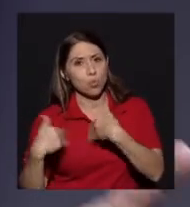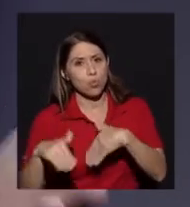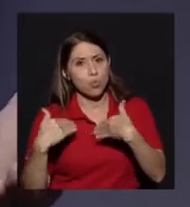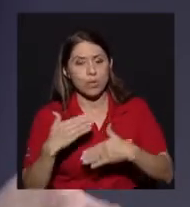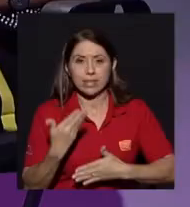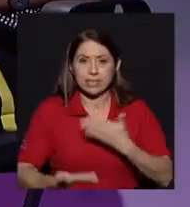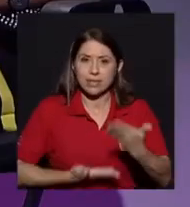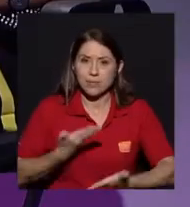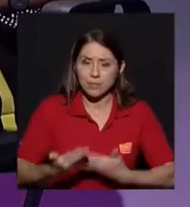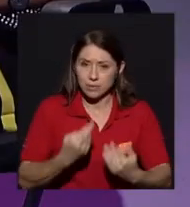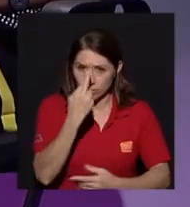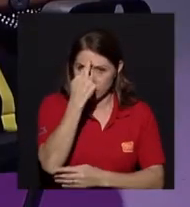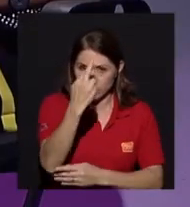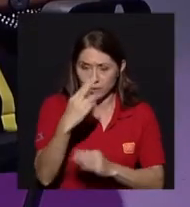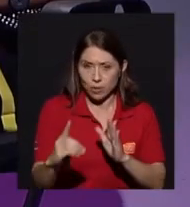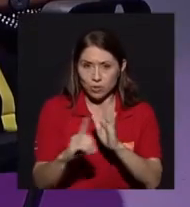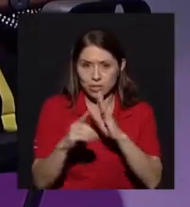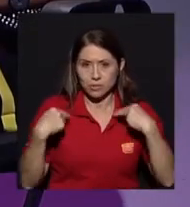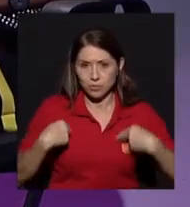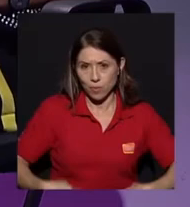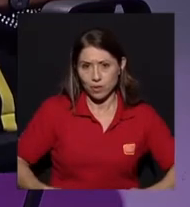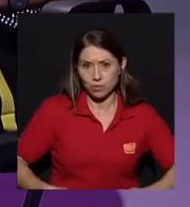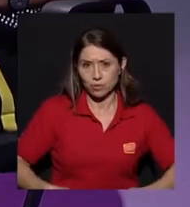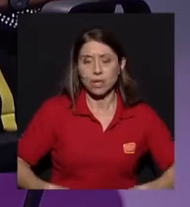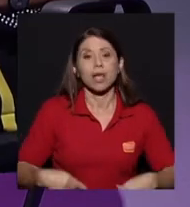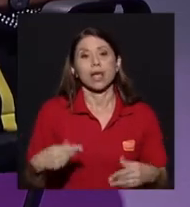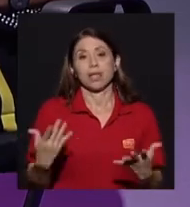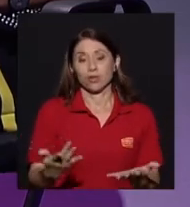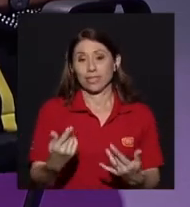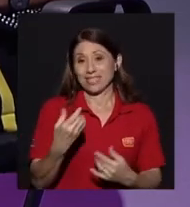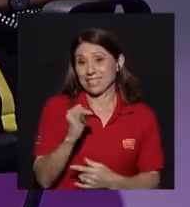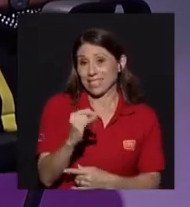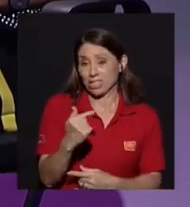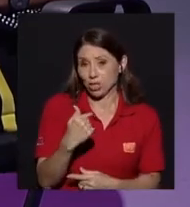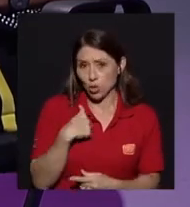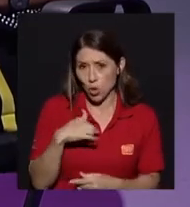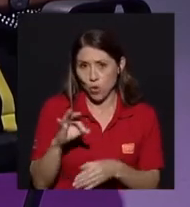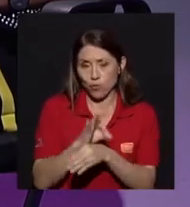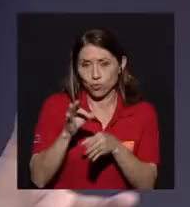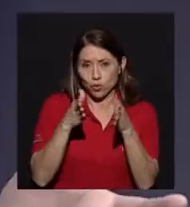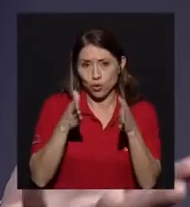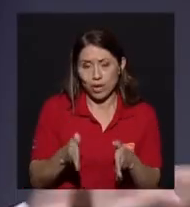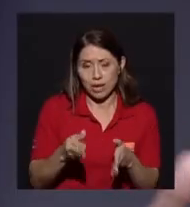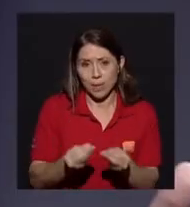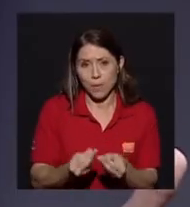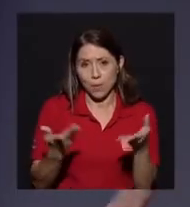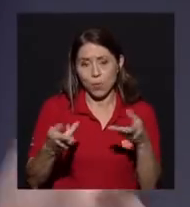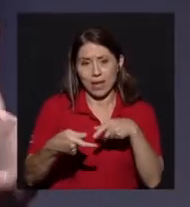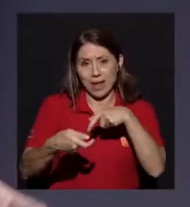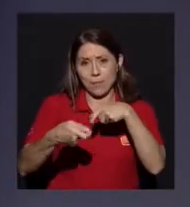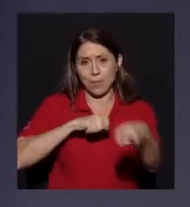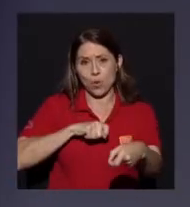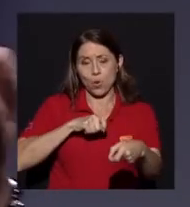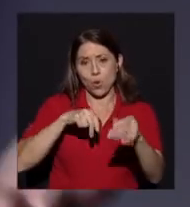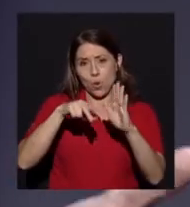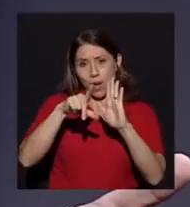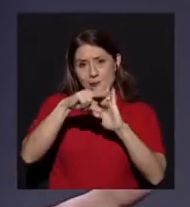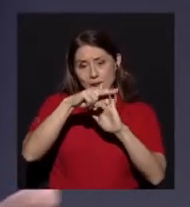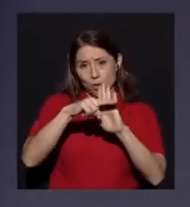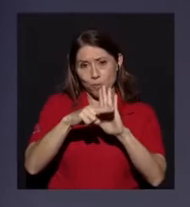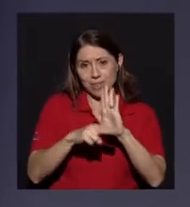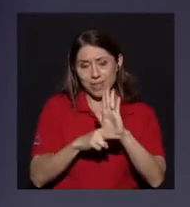servicio y de respeto a los derechos humanos entonces si yo como funcionaria pública viola la normativa nacional e